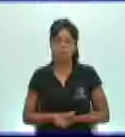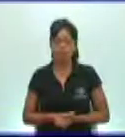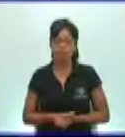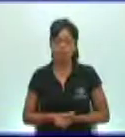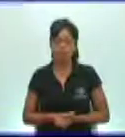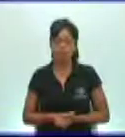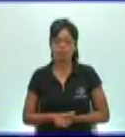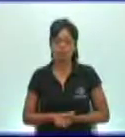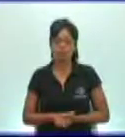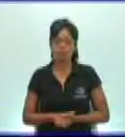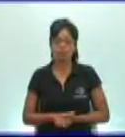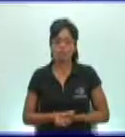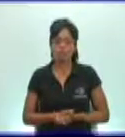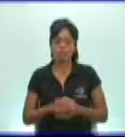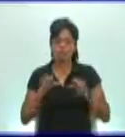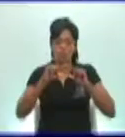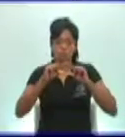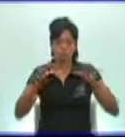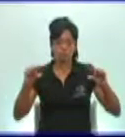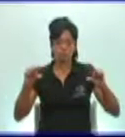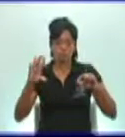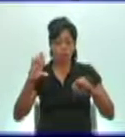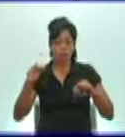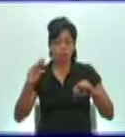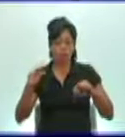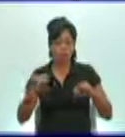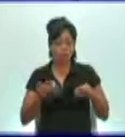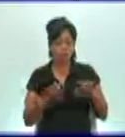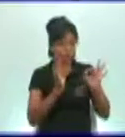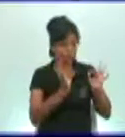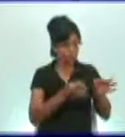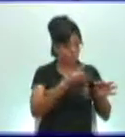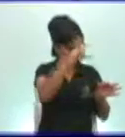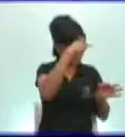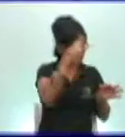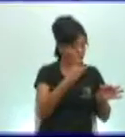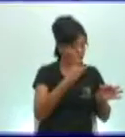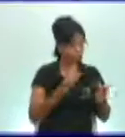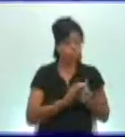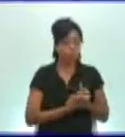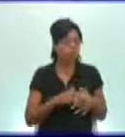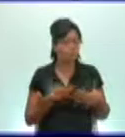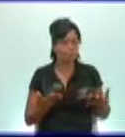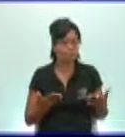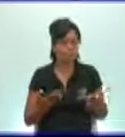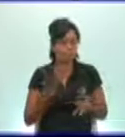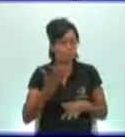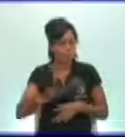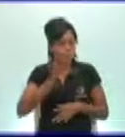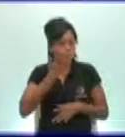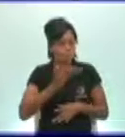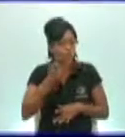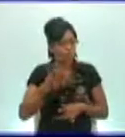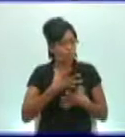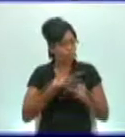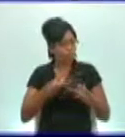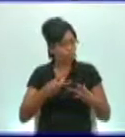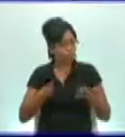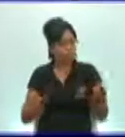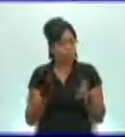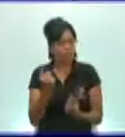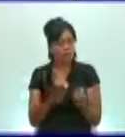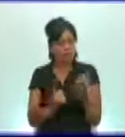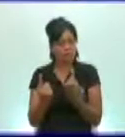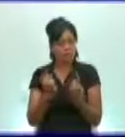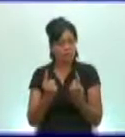Las oraciones enunciativas afirmativas son las que declaran con claridad algo, es decir,